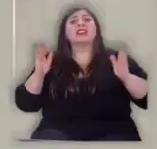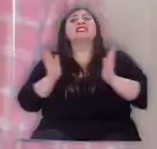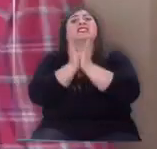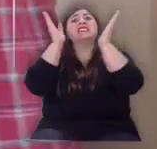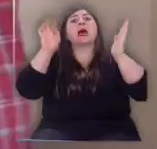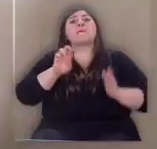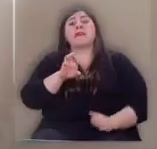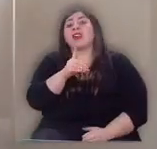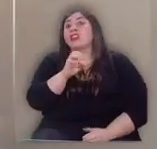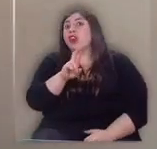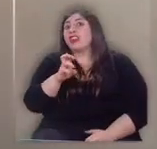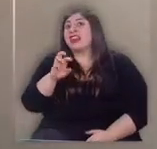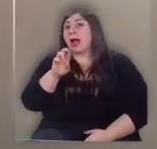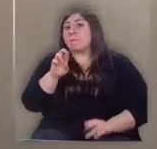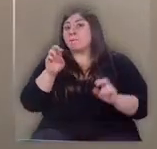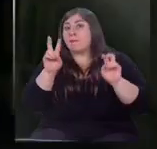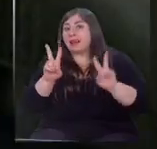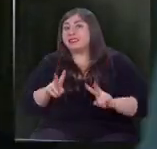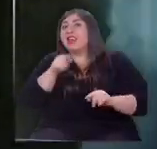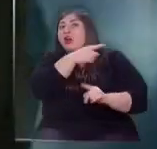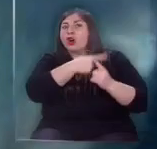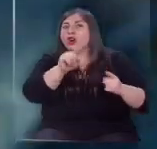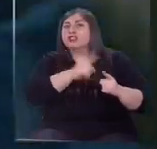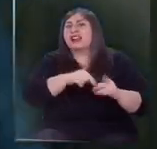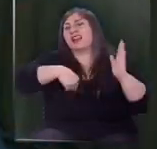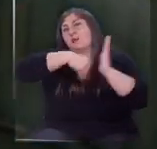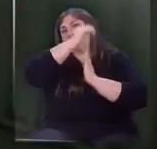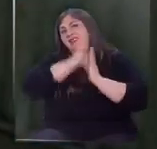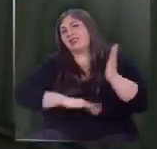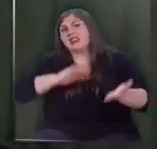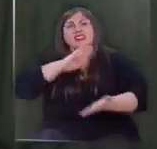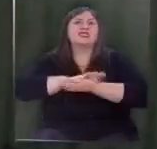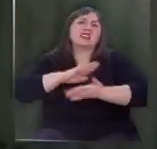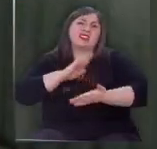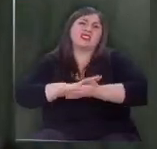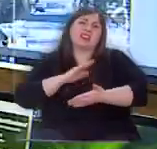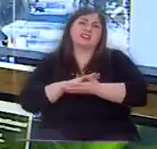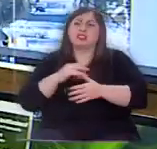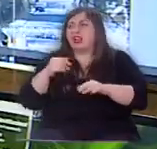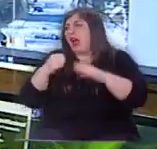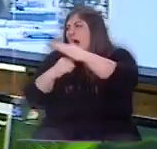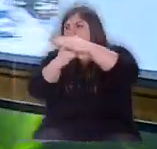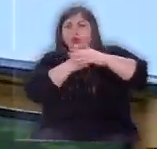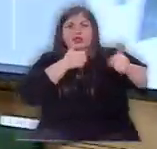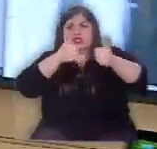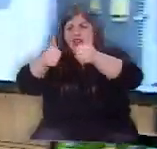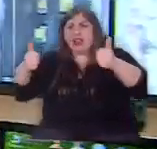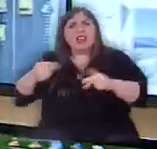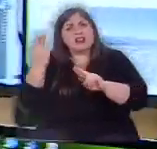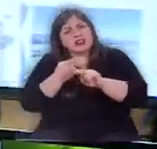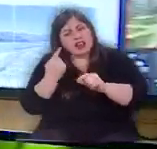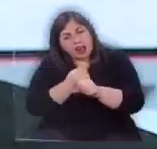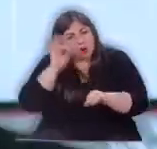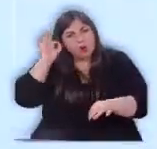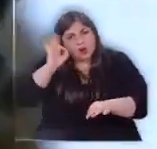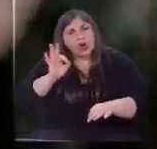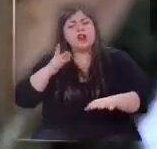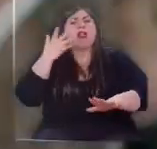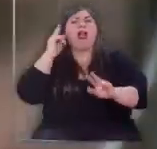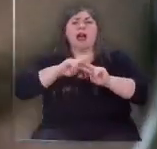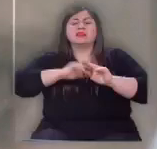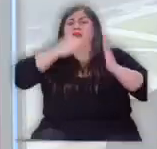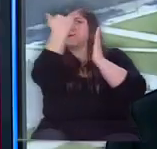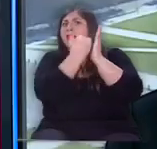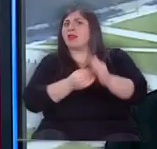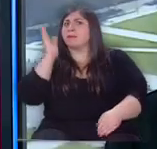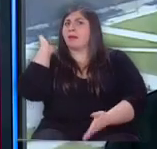Paz, ahora en La Pintana, celebraciones masivas que han llevado a las autoridades a agendar reuniones con sus líderes y así tomar medidas más